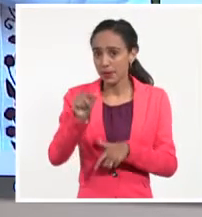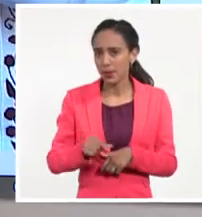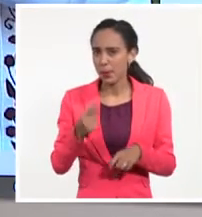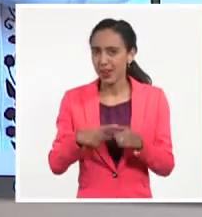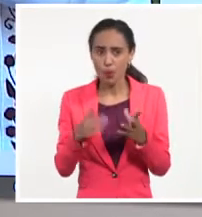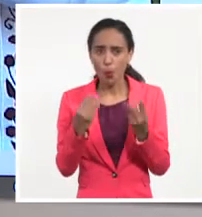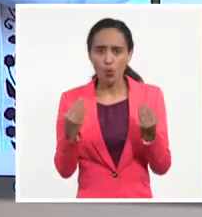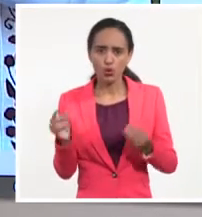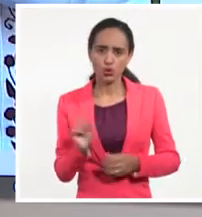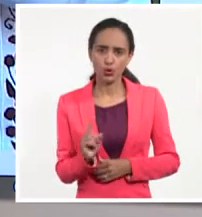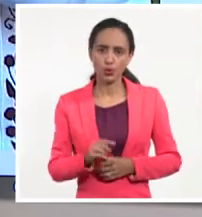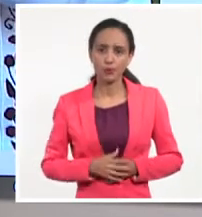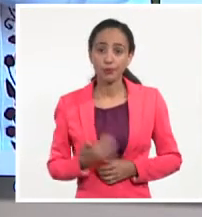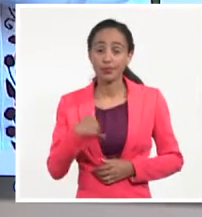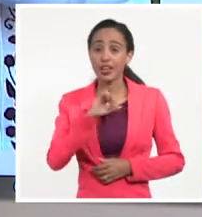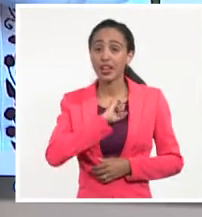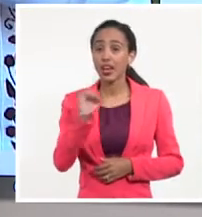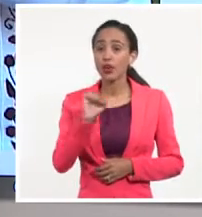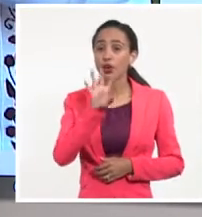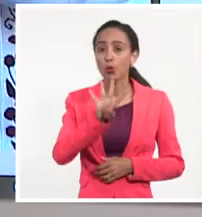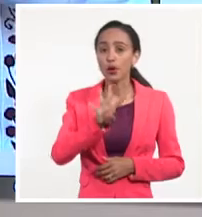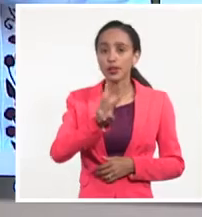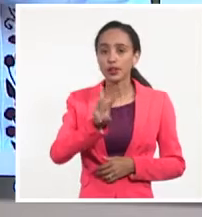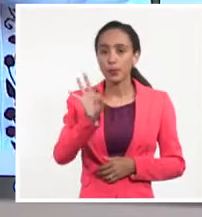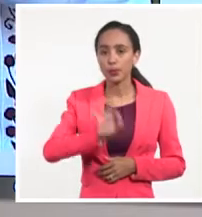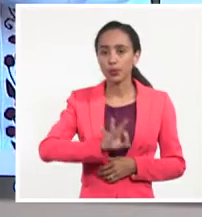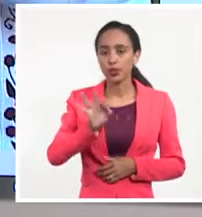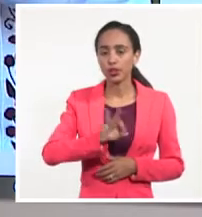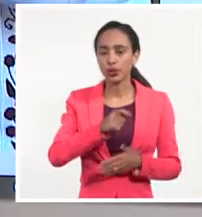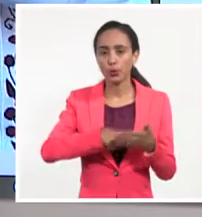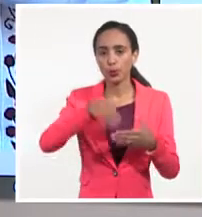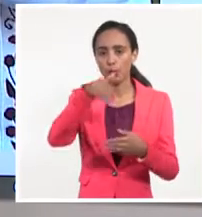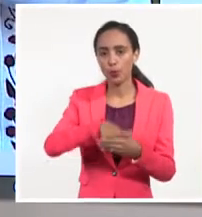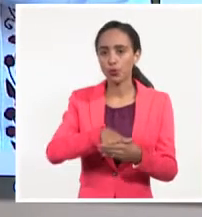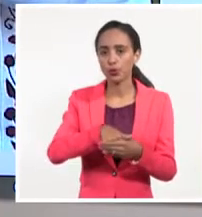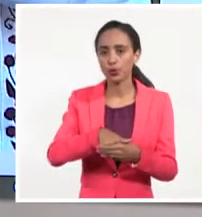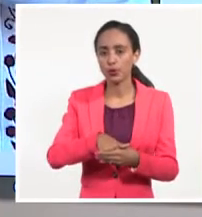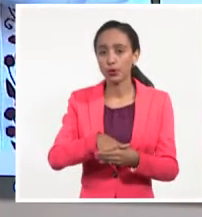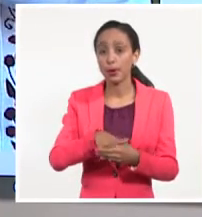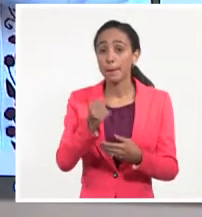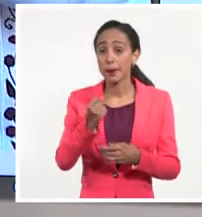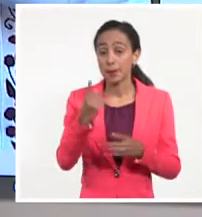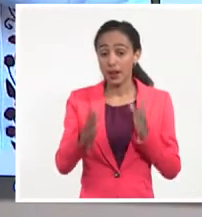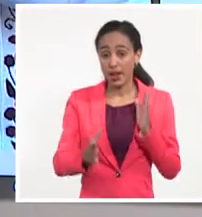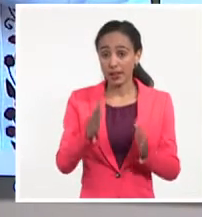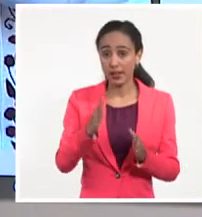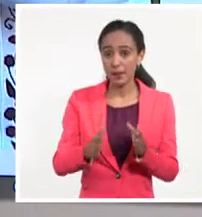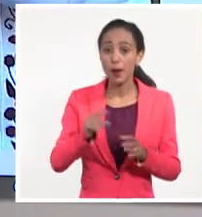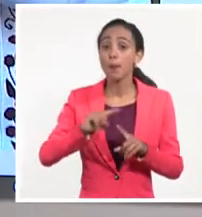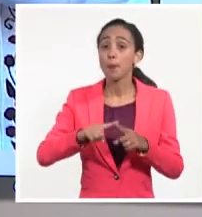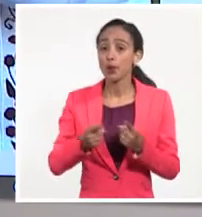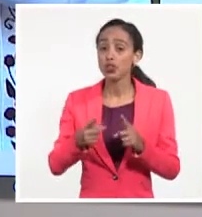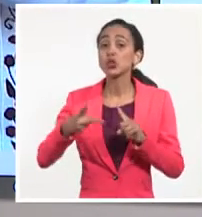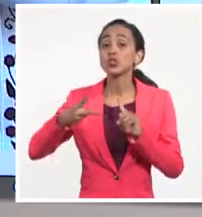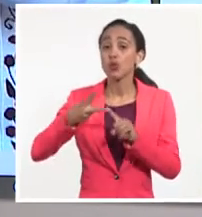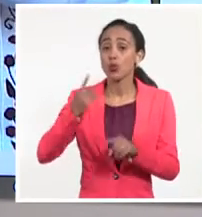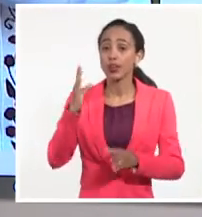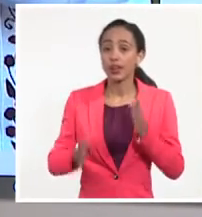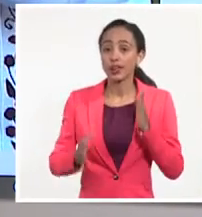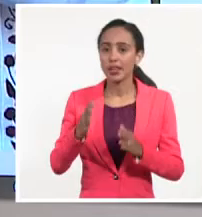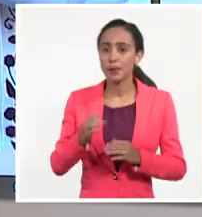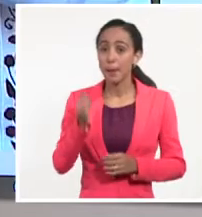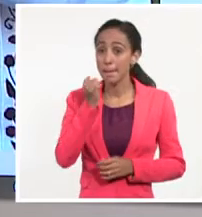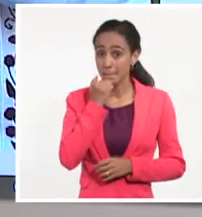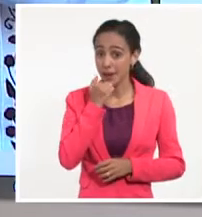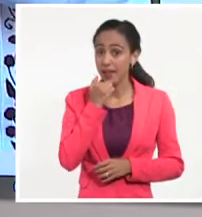indicar. Ganó con el 43% de los votos esta primera vuelta, se mantuvo y por eso va a segunda, mucho más de lo que